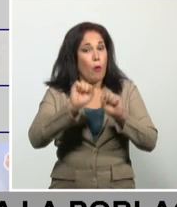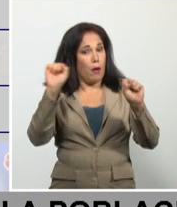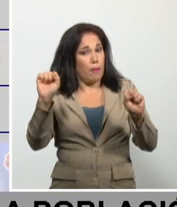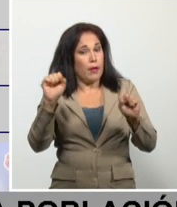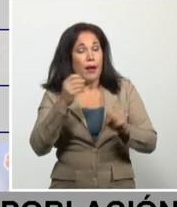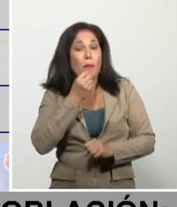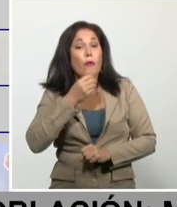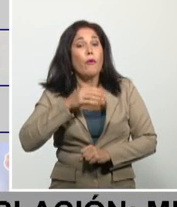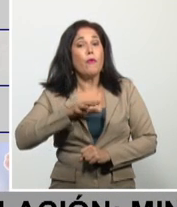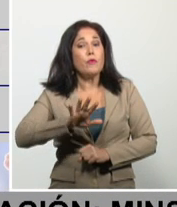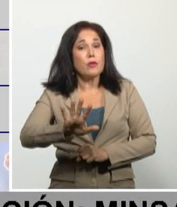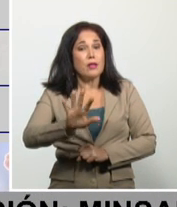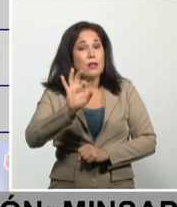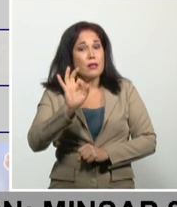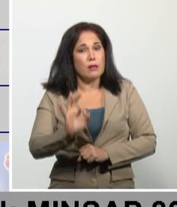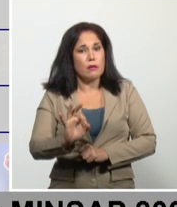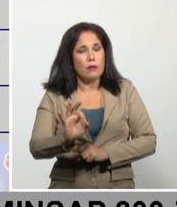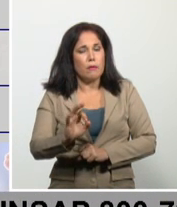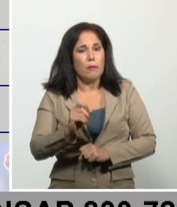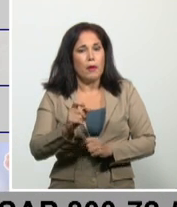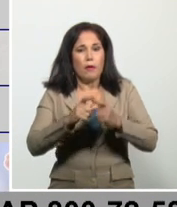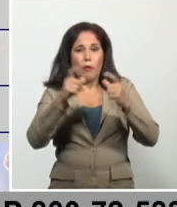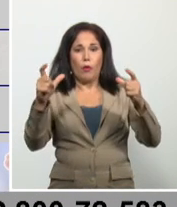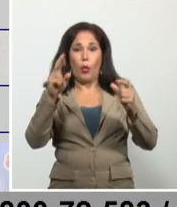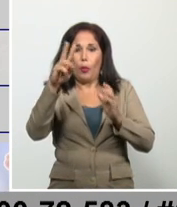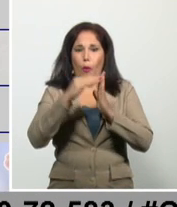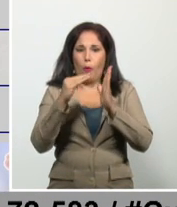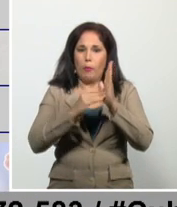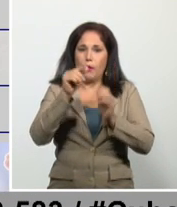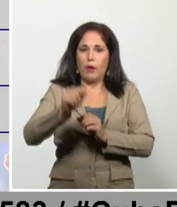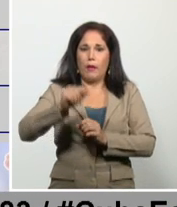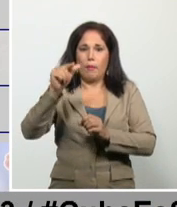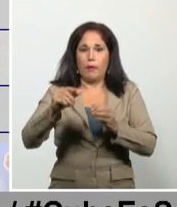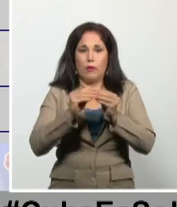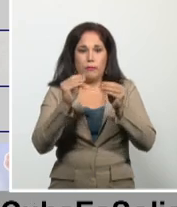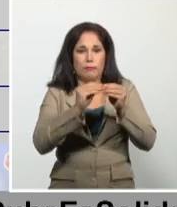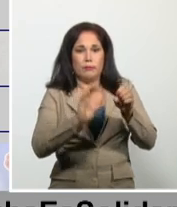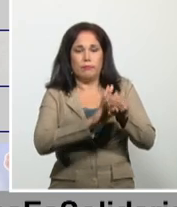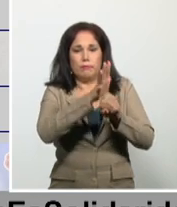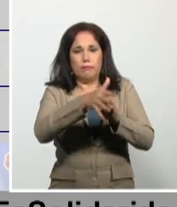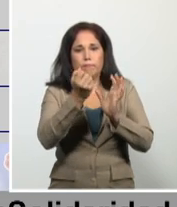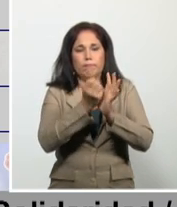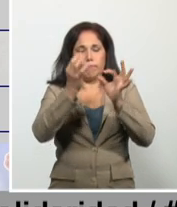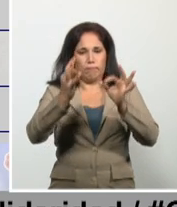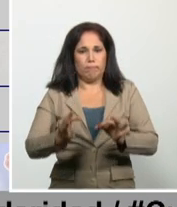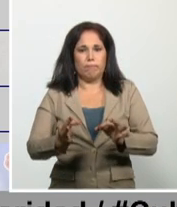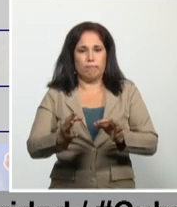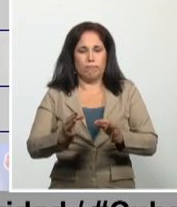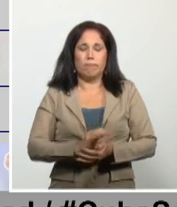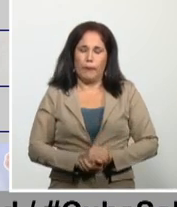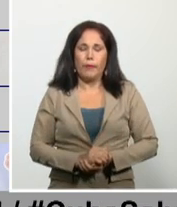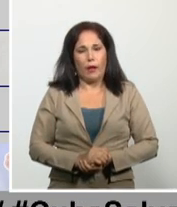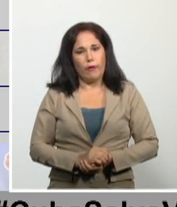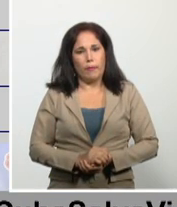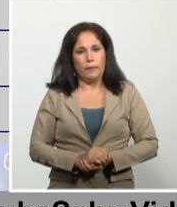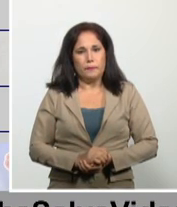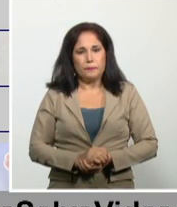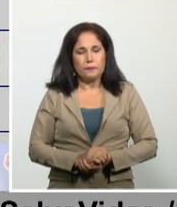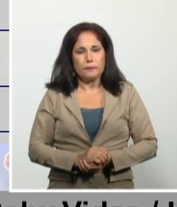posible, que ya hay más de 2 millones de personas que han sido confirmados con esta